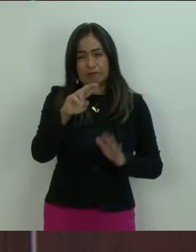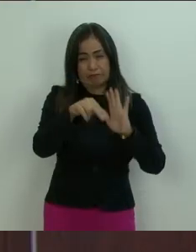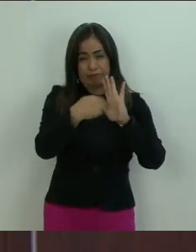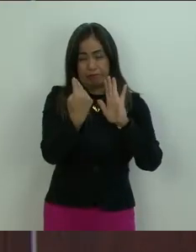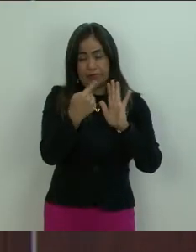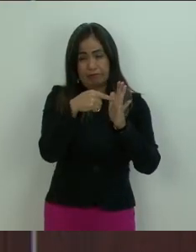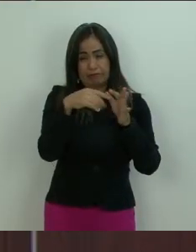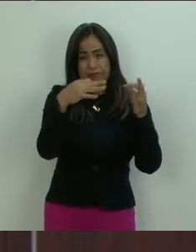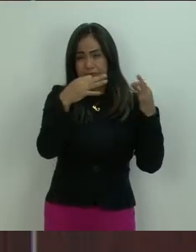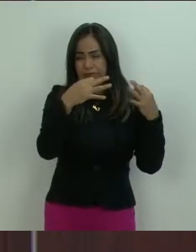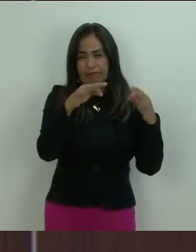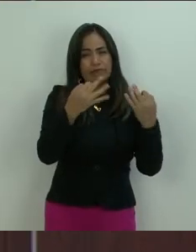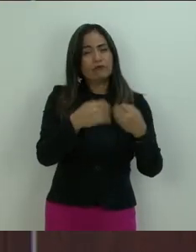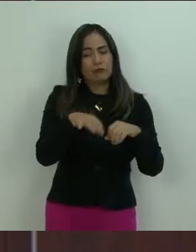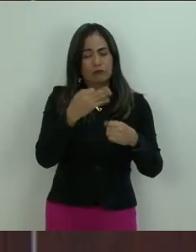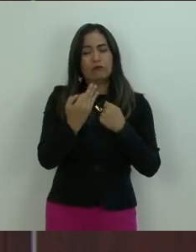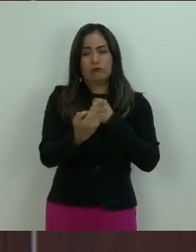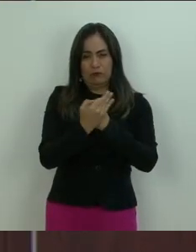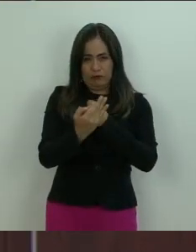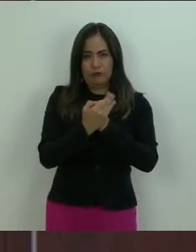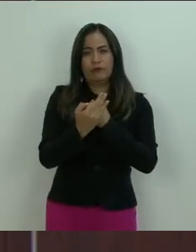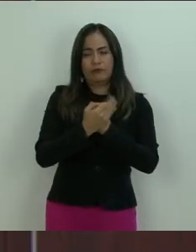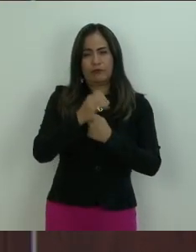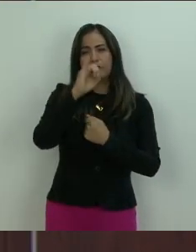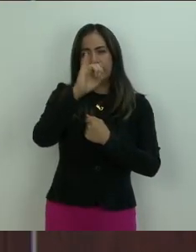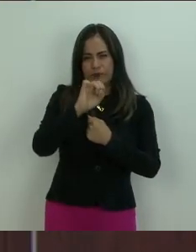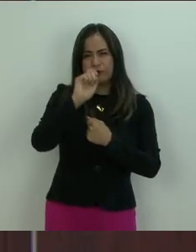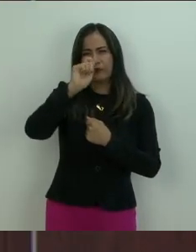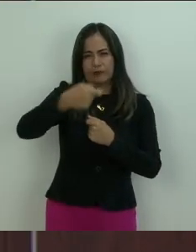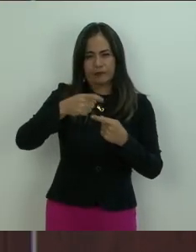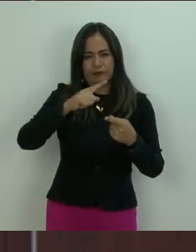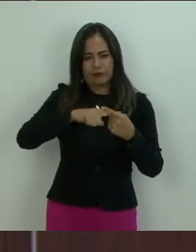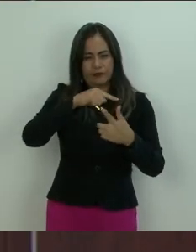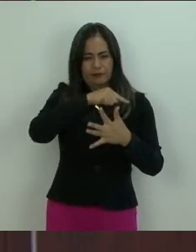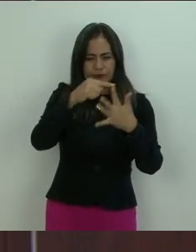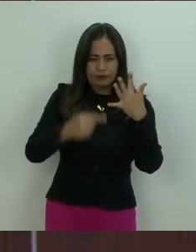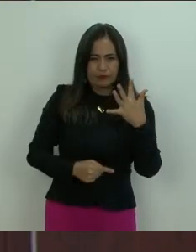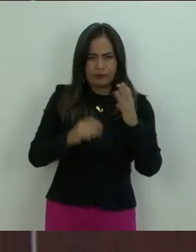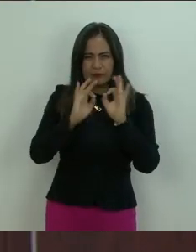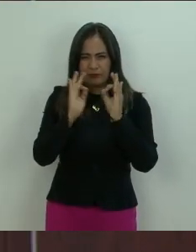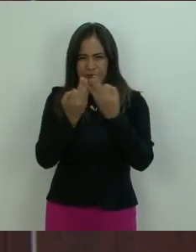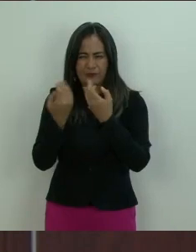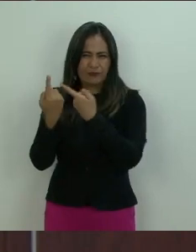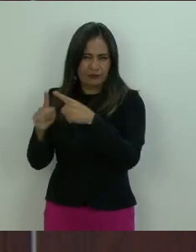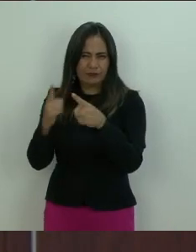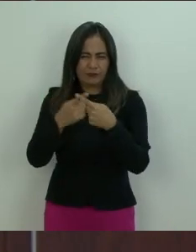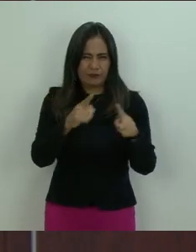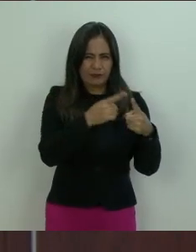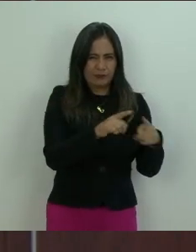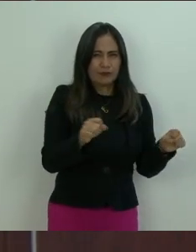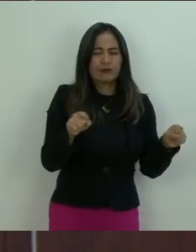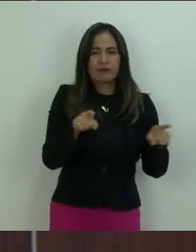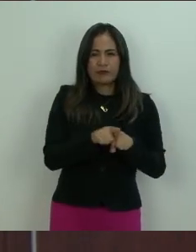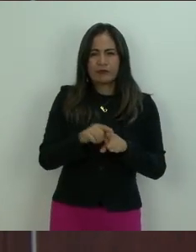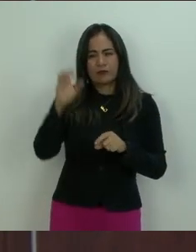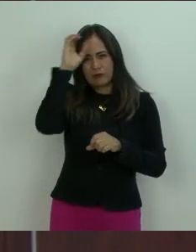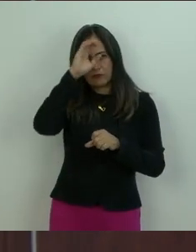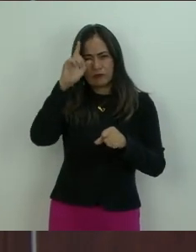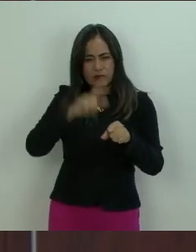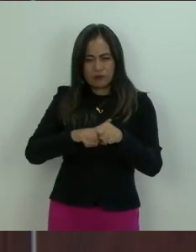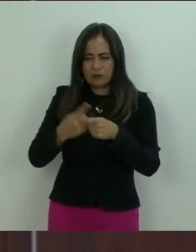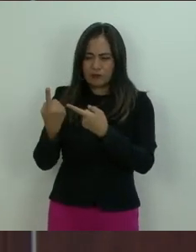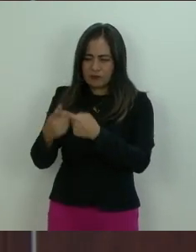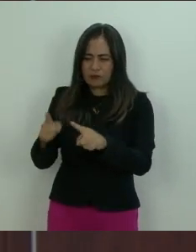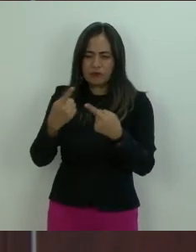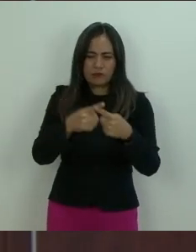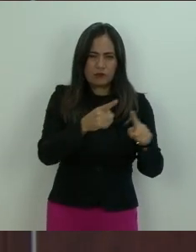que piensa que no solo la interseccionalidad es clave, sino el proceso intercultural de